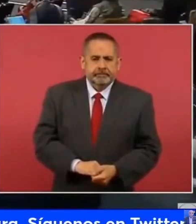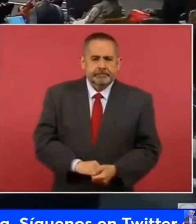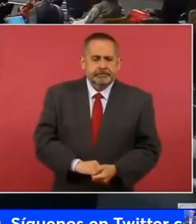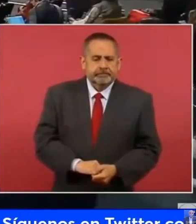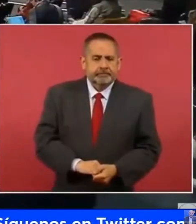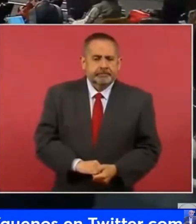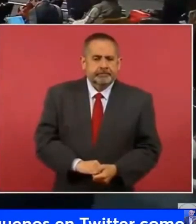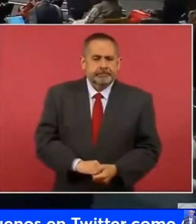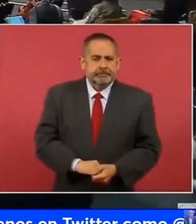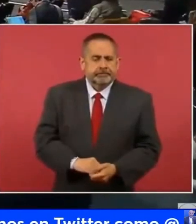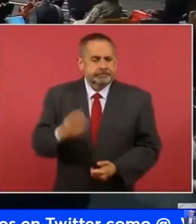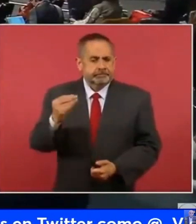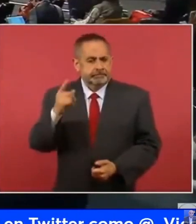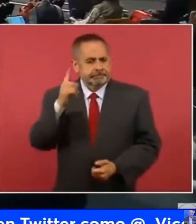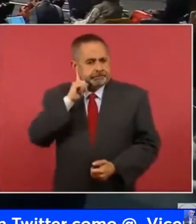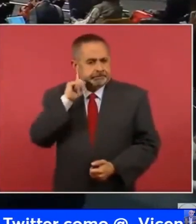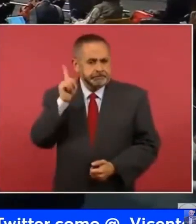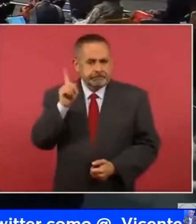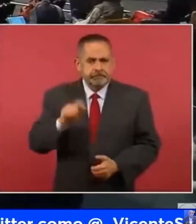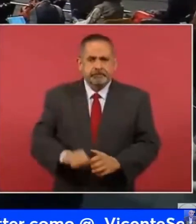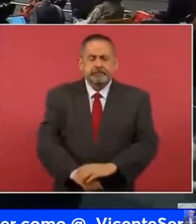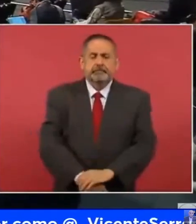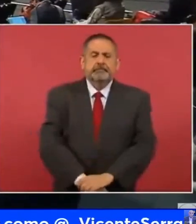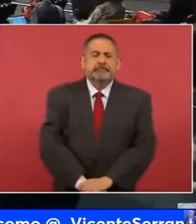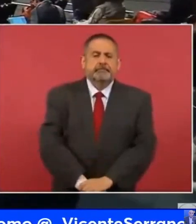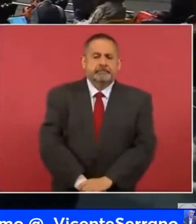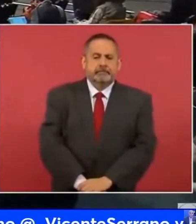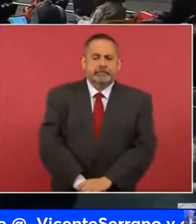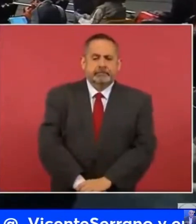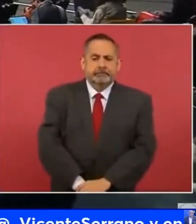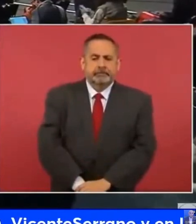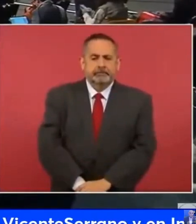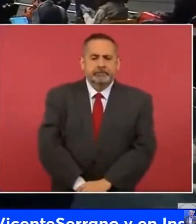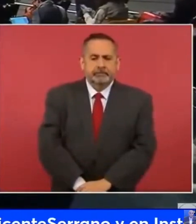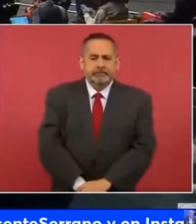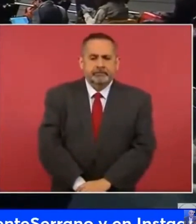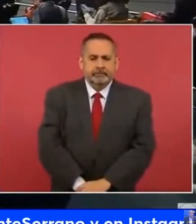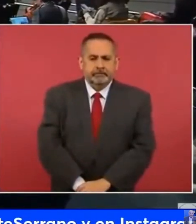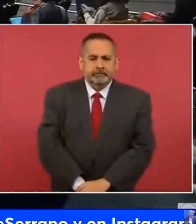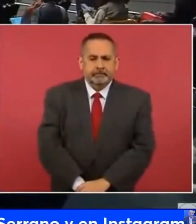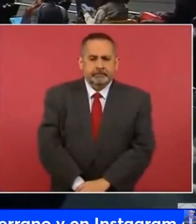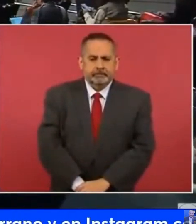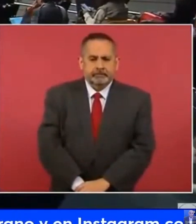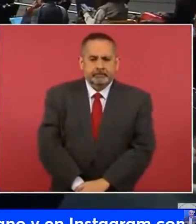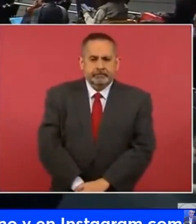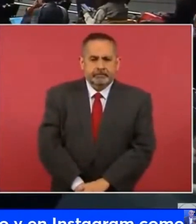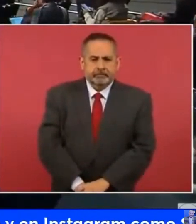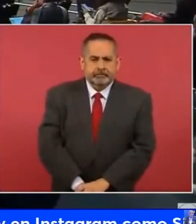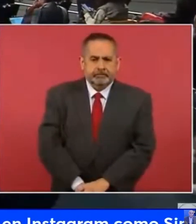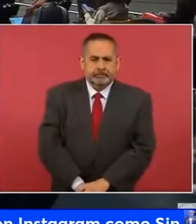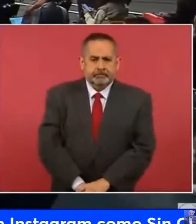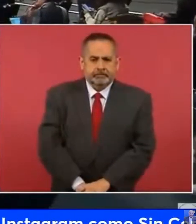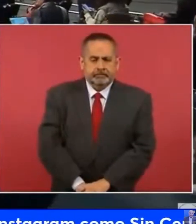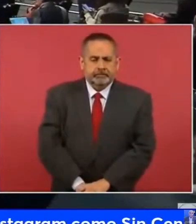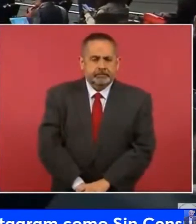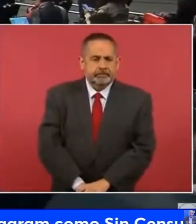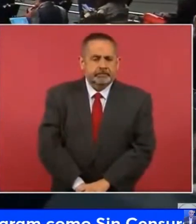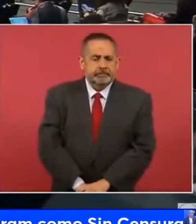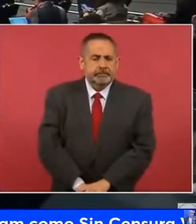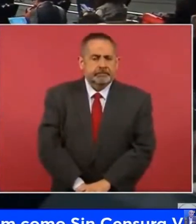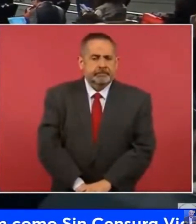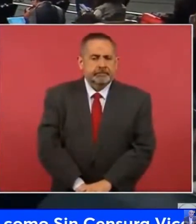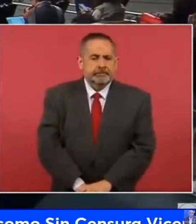dura contra la inmigración indocumentada, pidiéndole que se siga construyendo el muro en la frontera y que se declare a